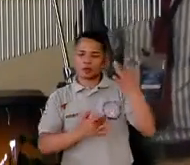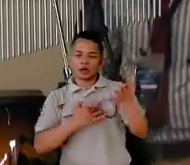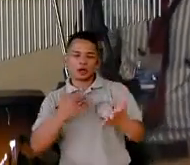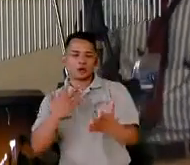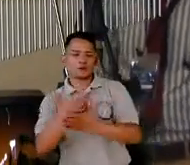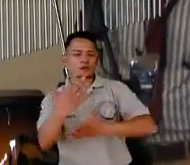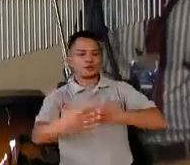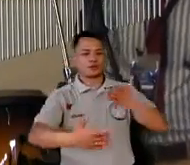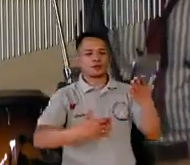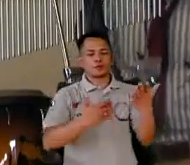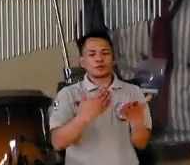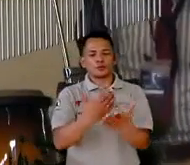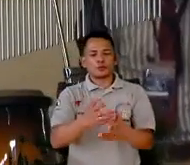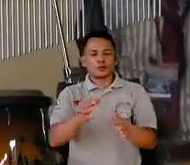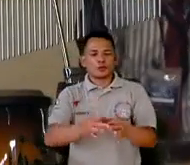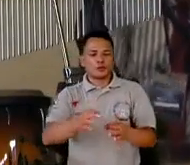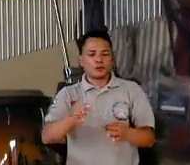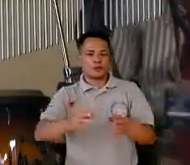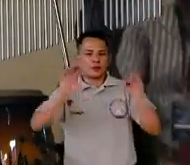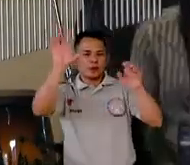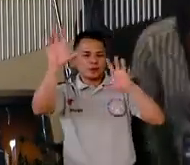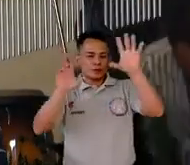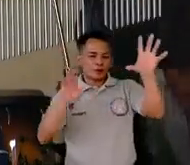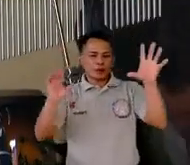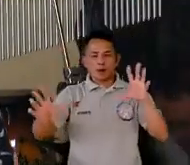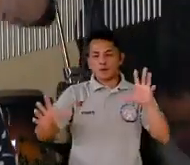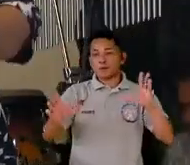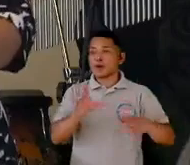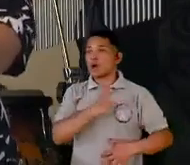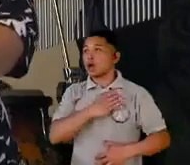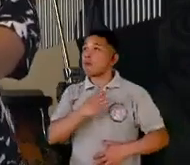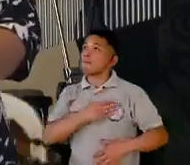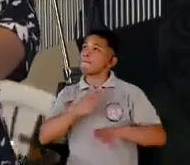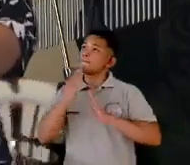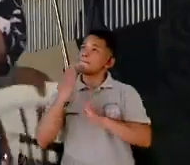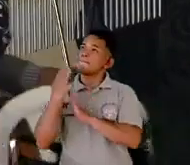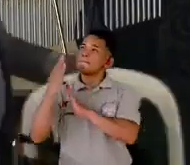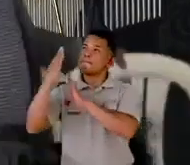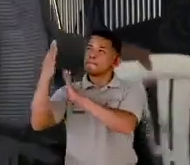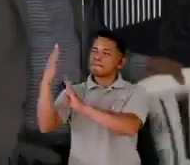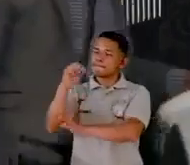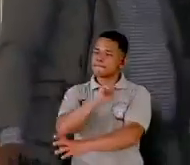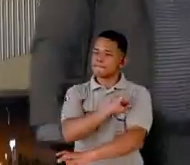nación. Nos gozamos en la presencia del Señor.